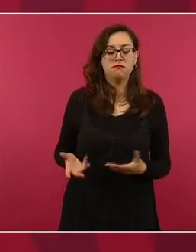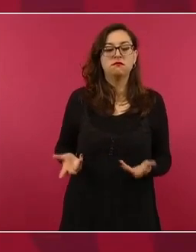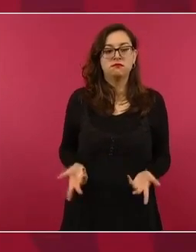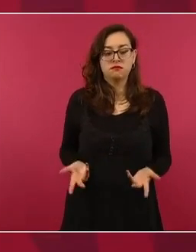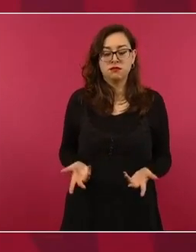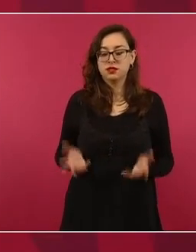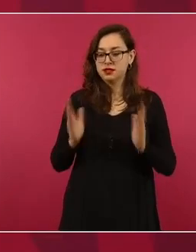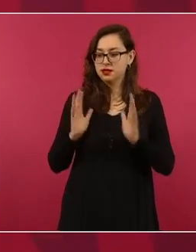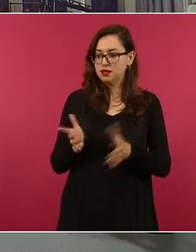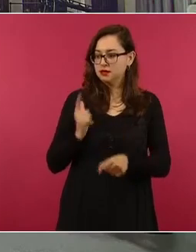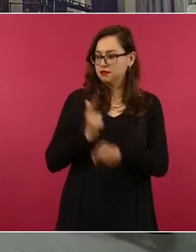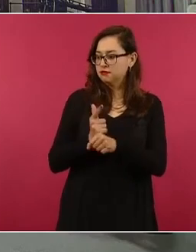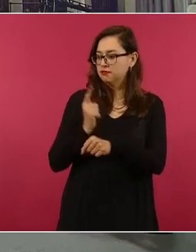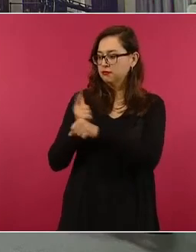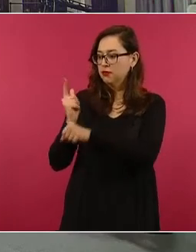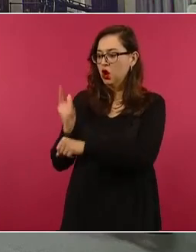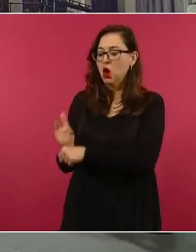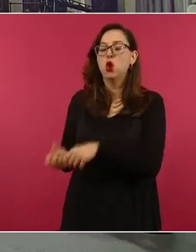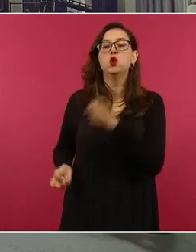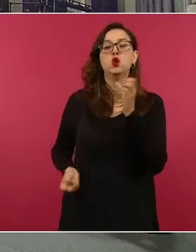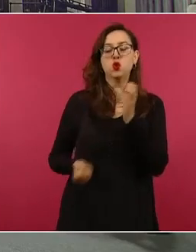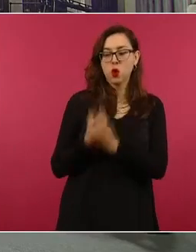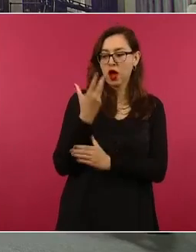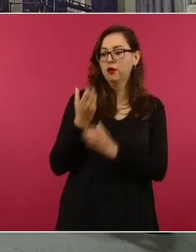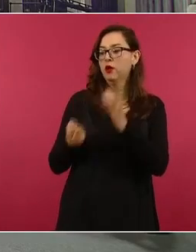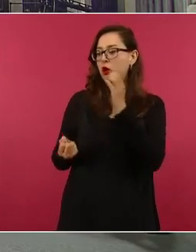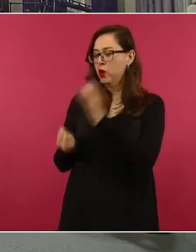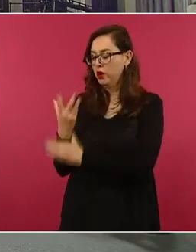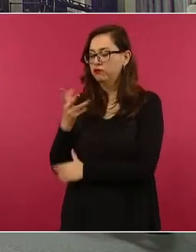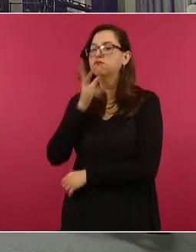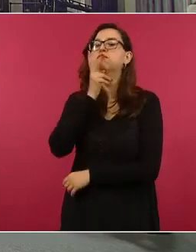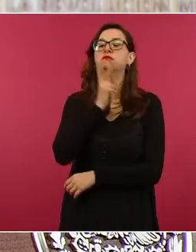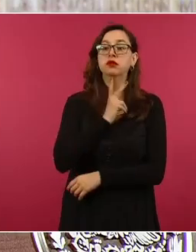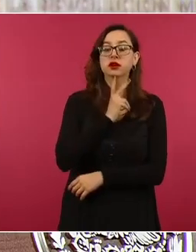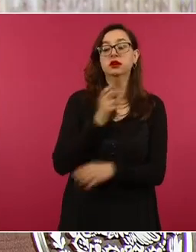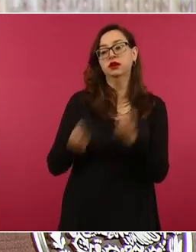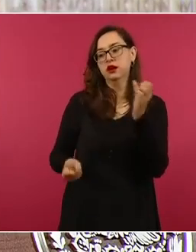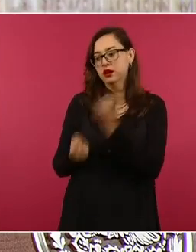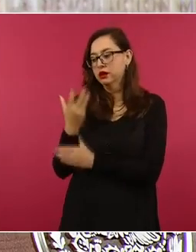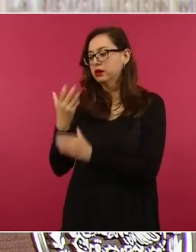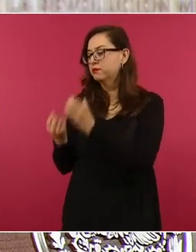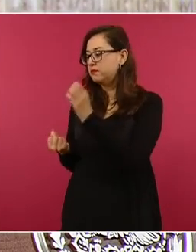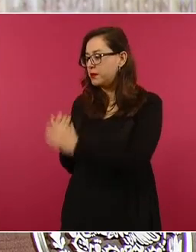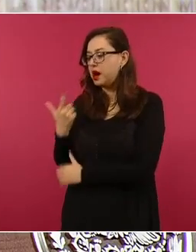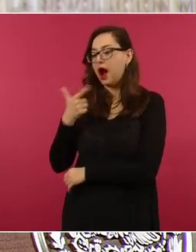nuevos yacimientos se está extrayendo crudo y mucho gas.